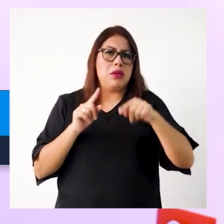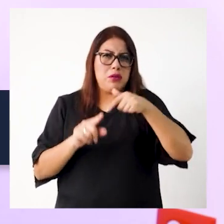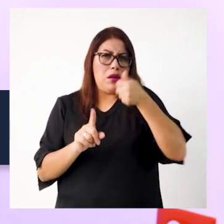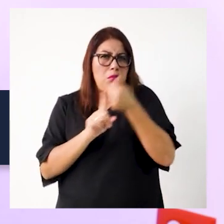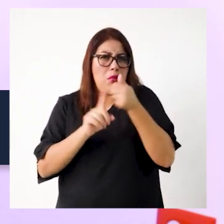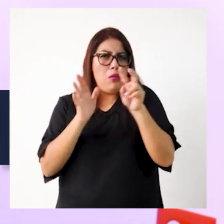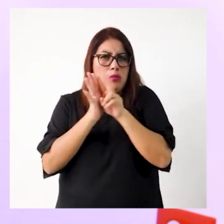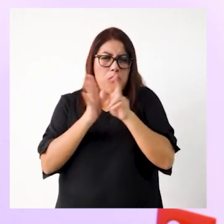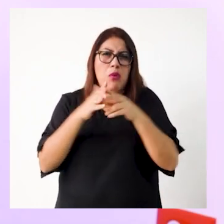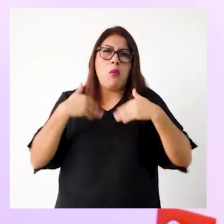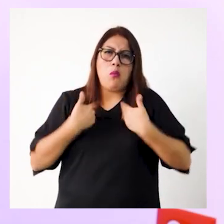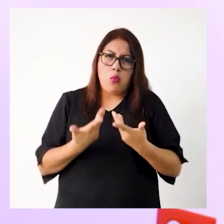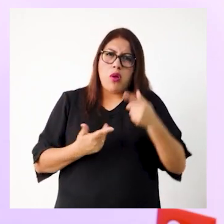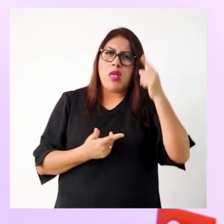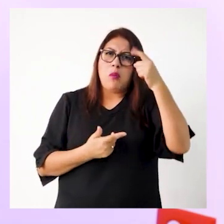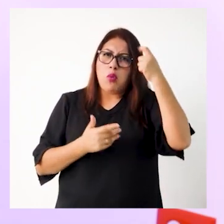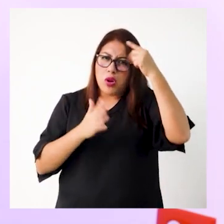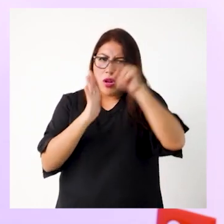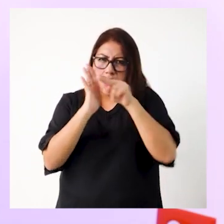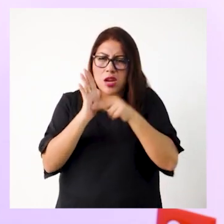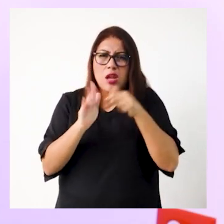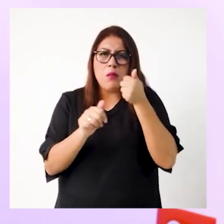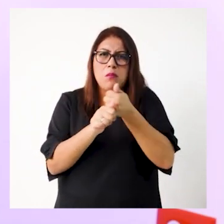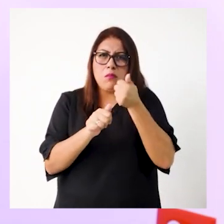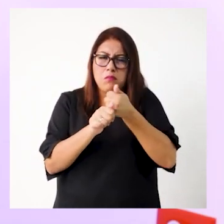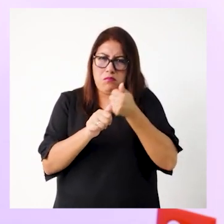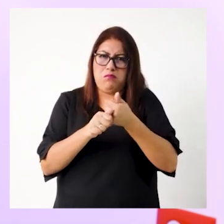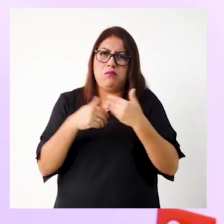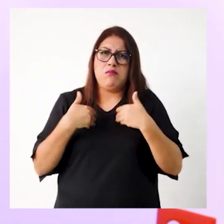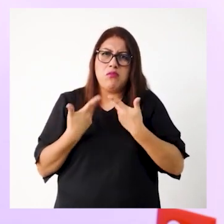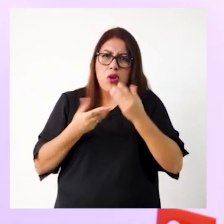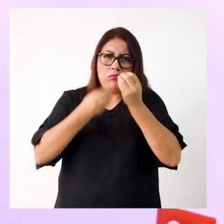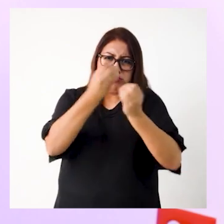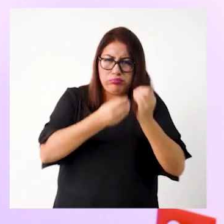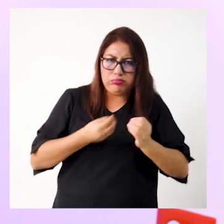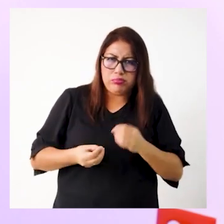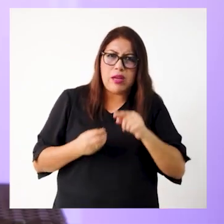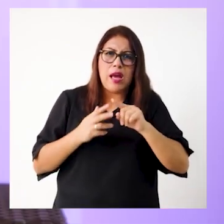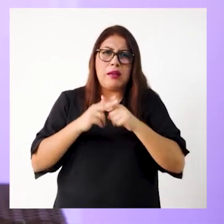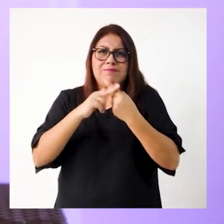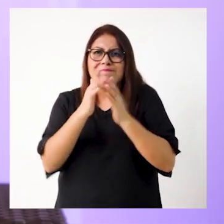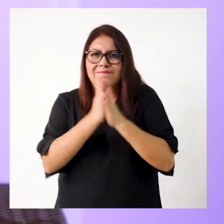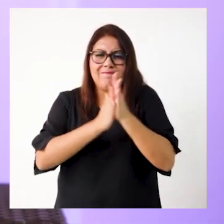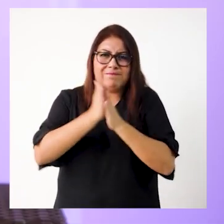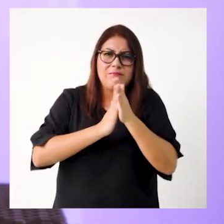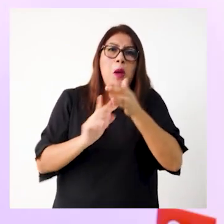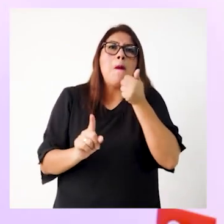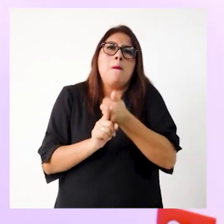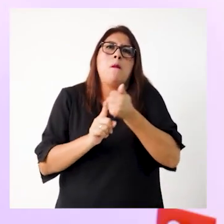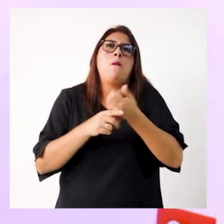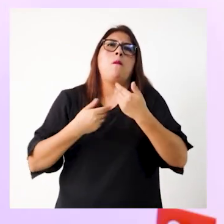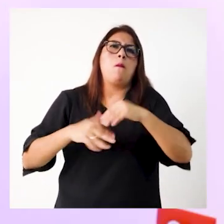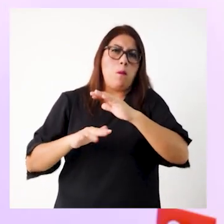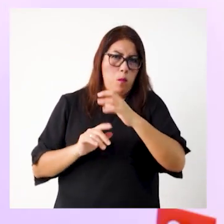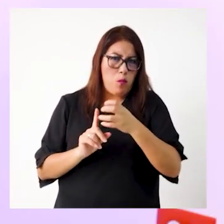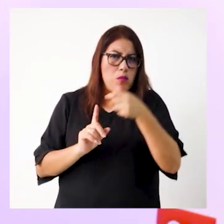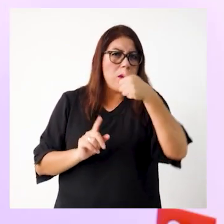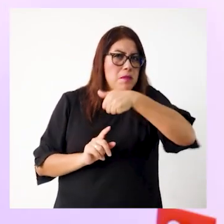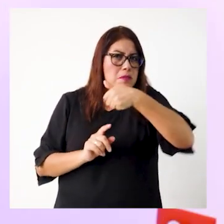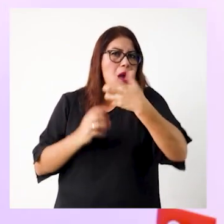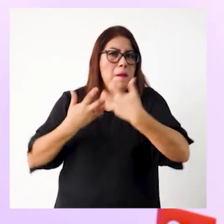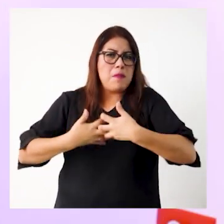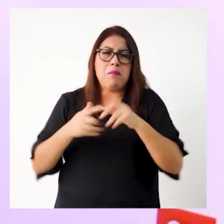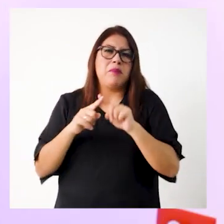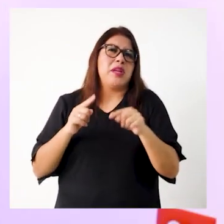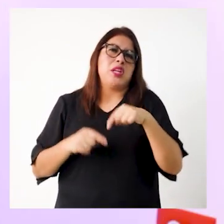propio podrían tener políticas de autorregulación, podrían tener iniciativas propias. Nadie les tiene que decir nada.